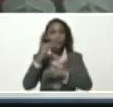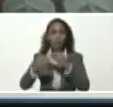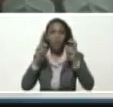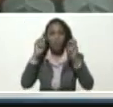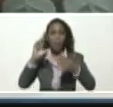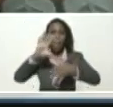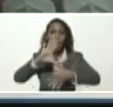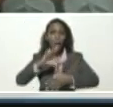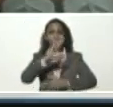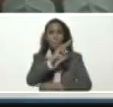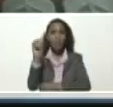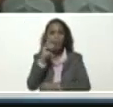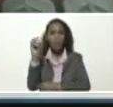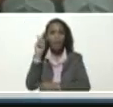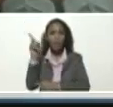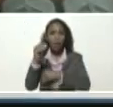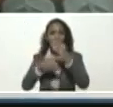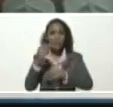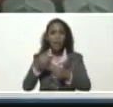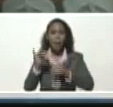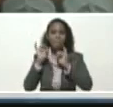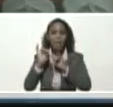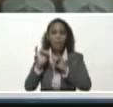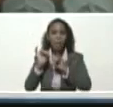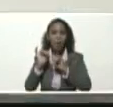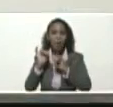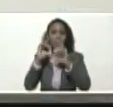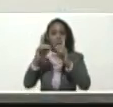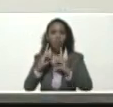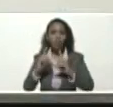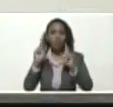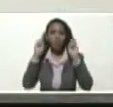Americano 2020, que así se autodenominan.